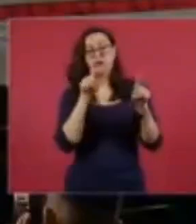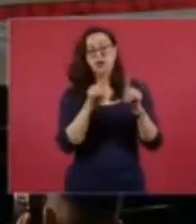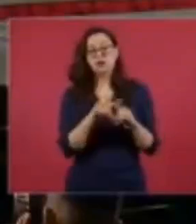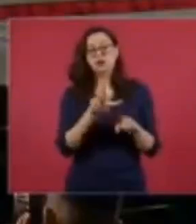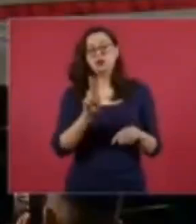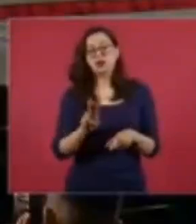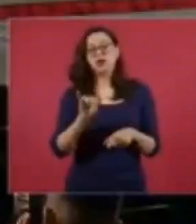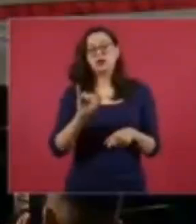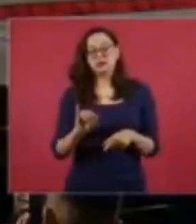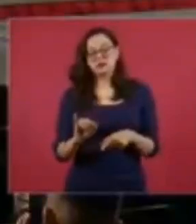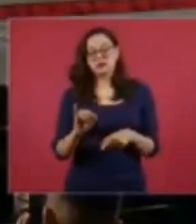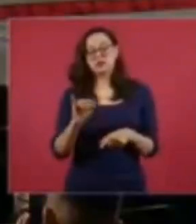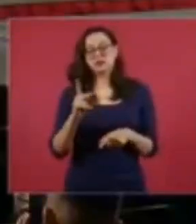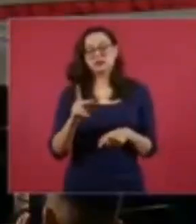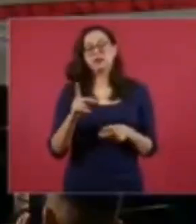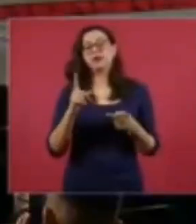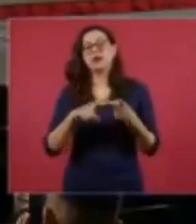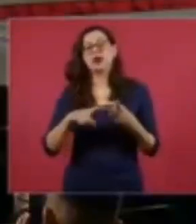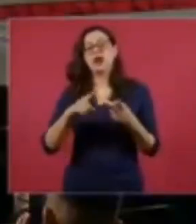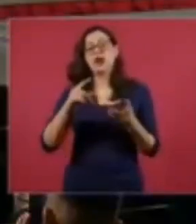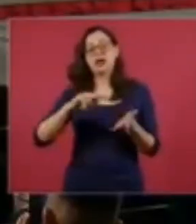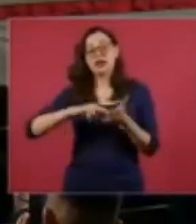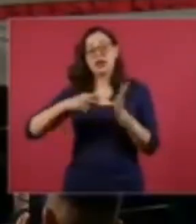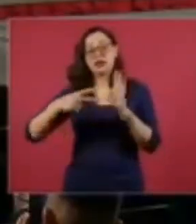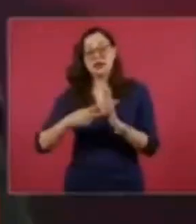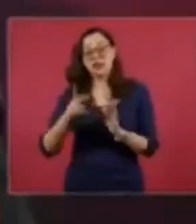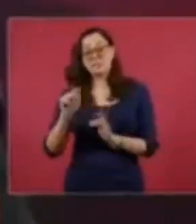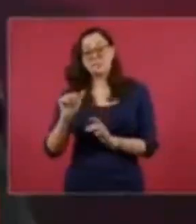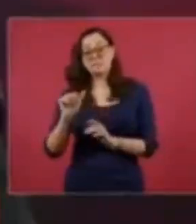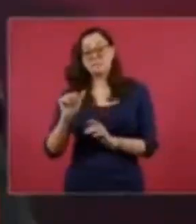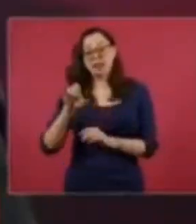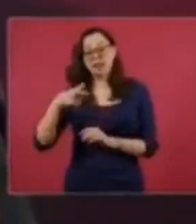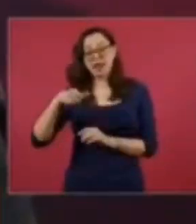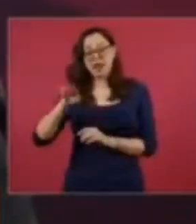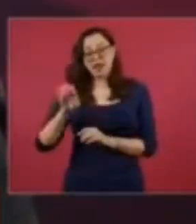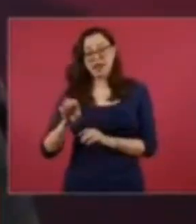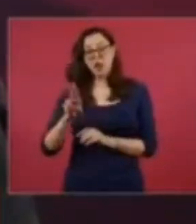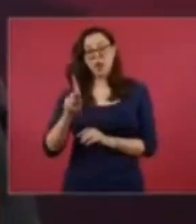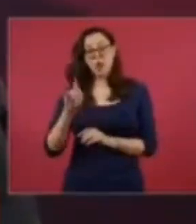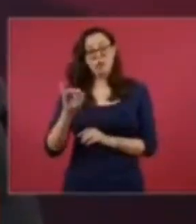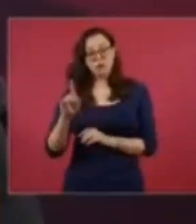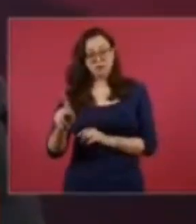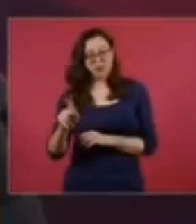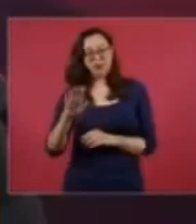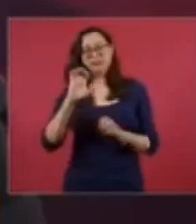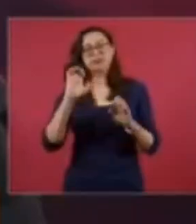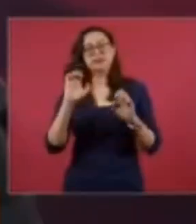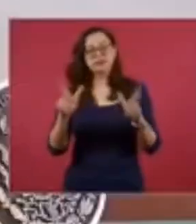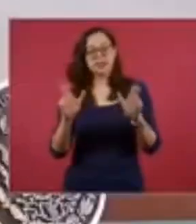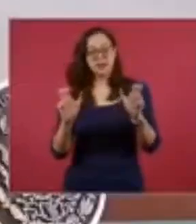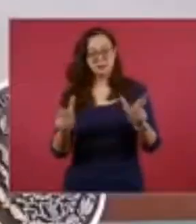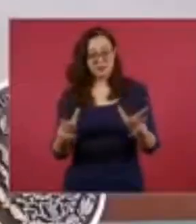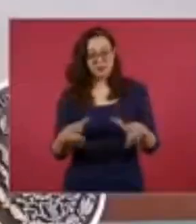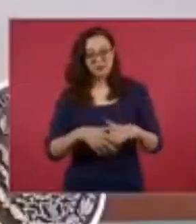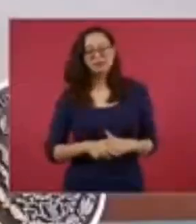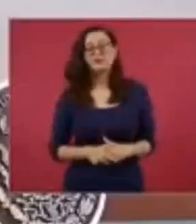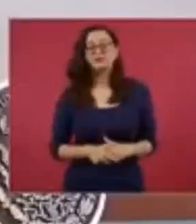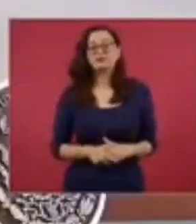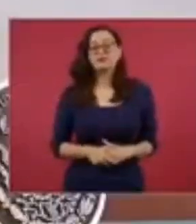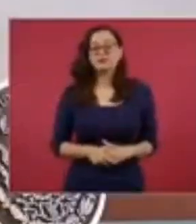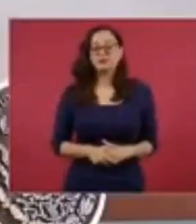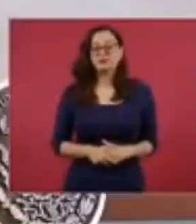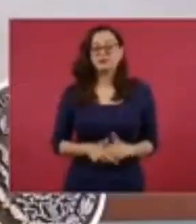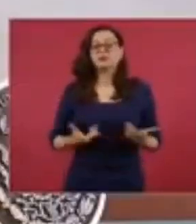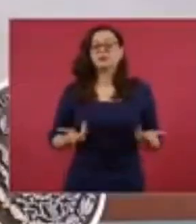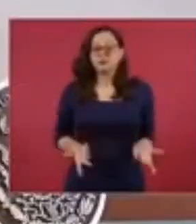Profesional Interdisciplinaria de Ingeniería Palenque, UPIP, en Chiapas. Quiero decirle, señor presidente, que